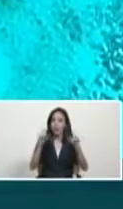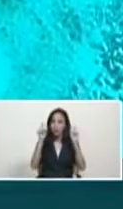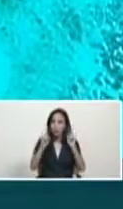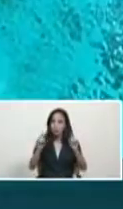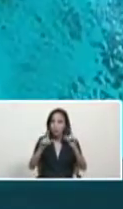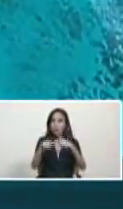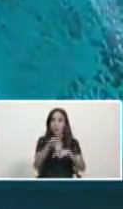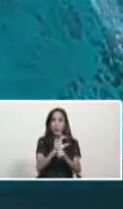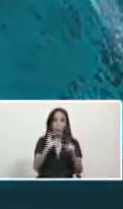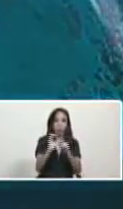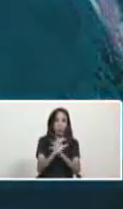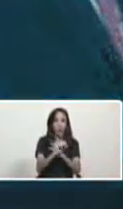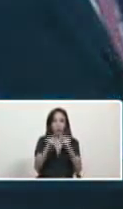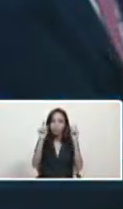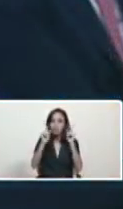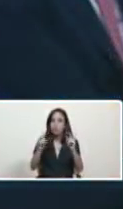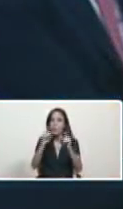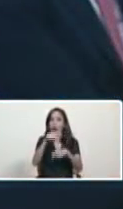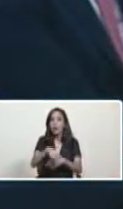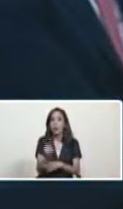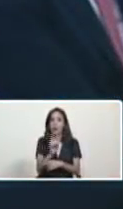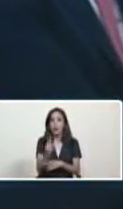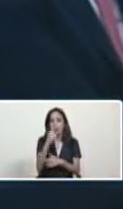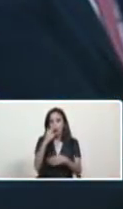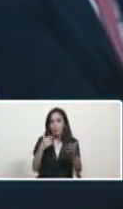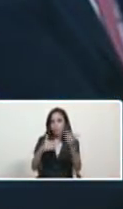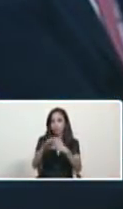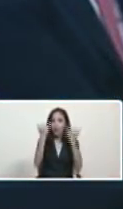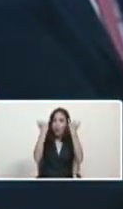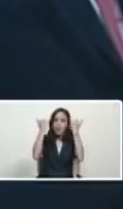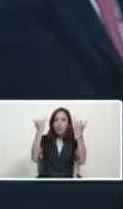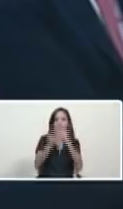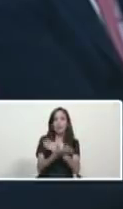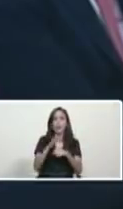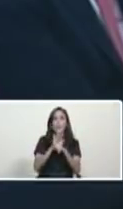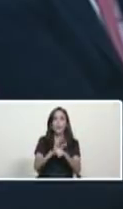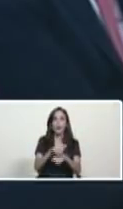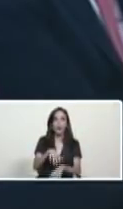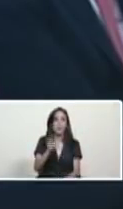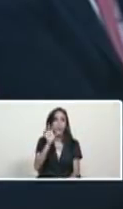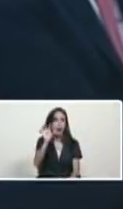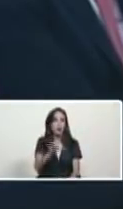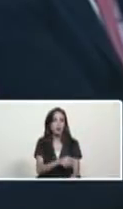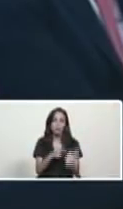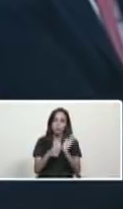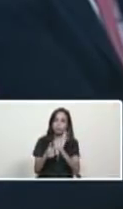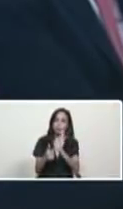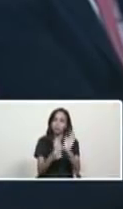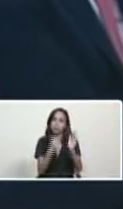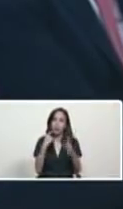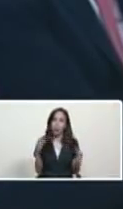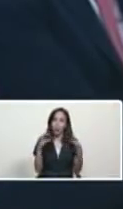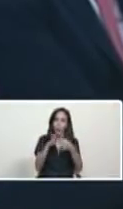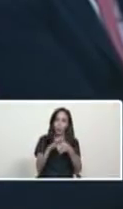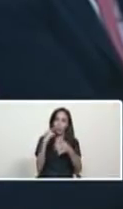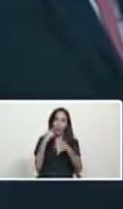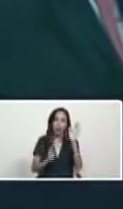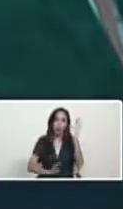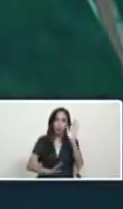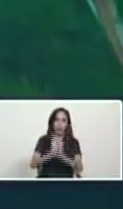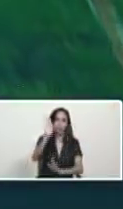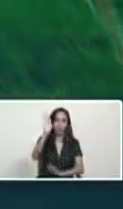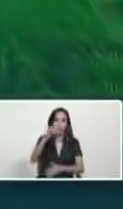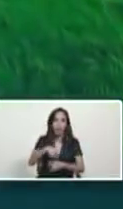y culturales para que Venezuela, con la estrategia marca país, de manera articulada, dé un gran salto